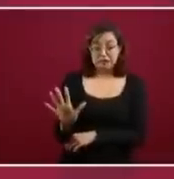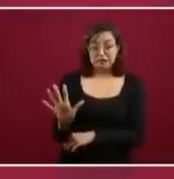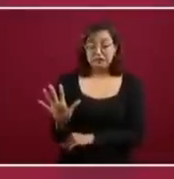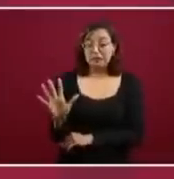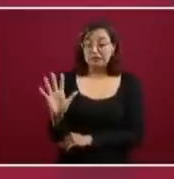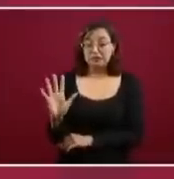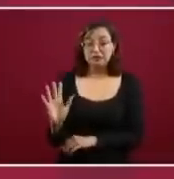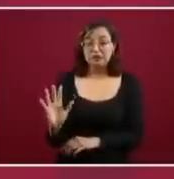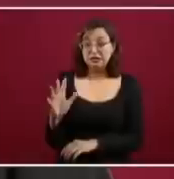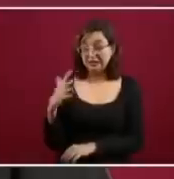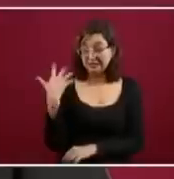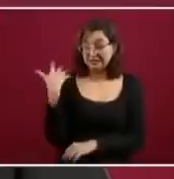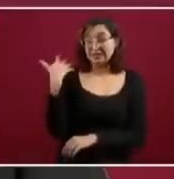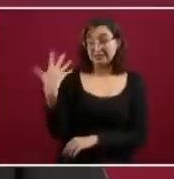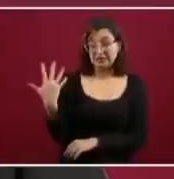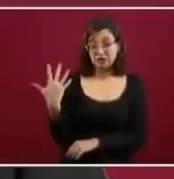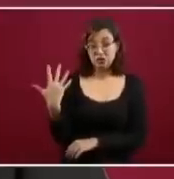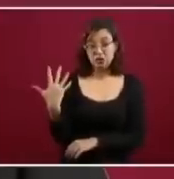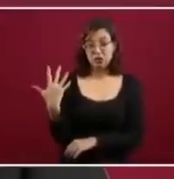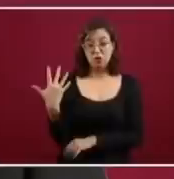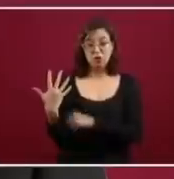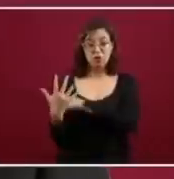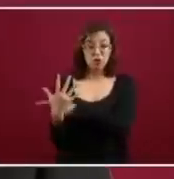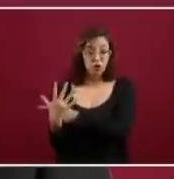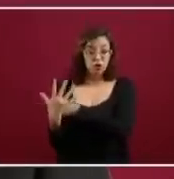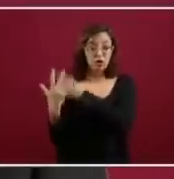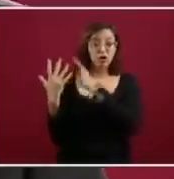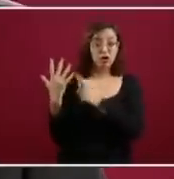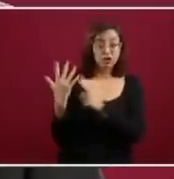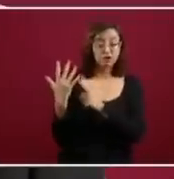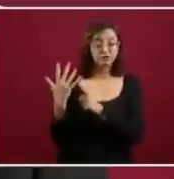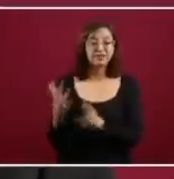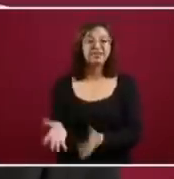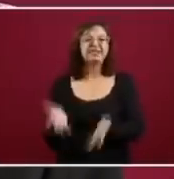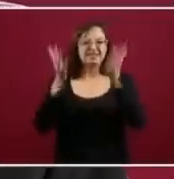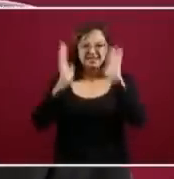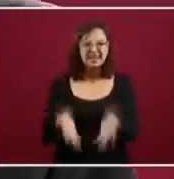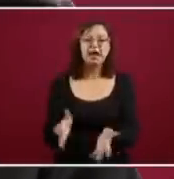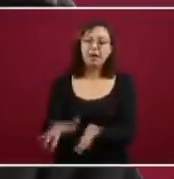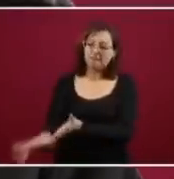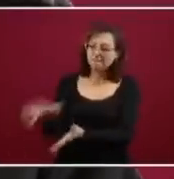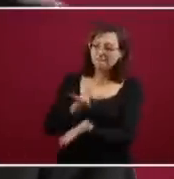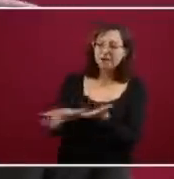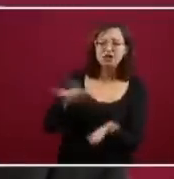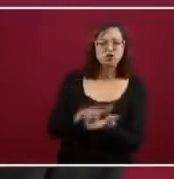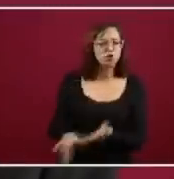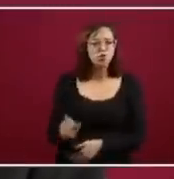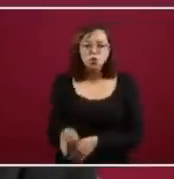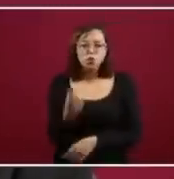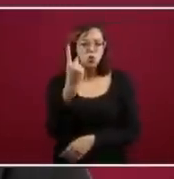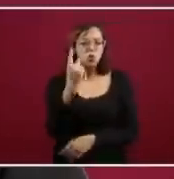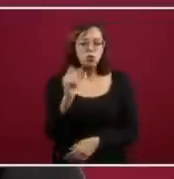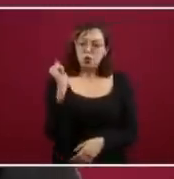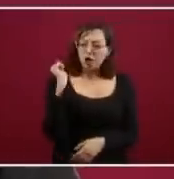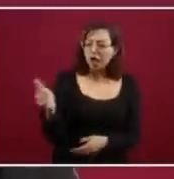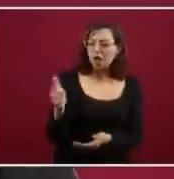5 está llegando cuando menos un apoyo